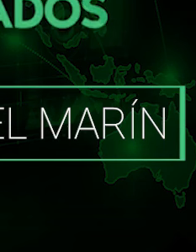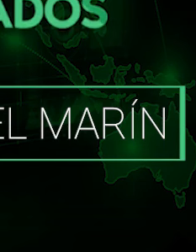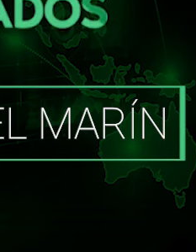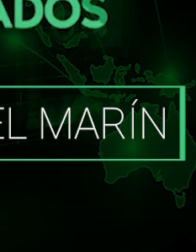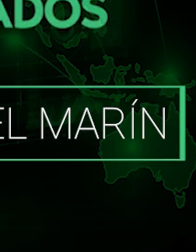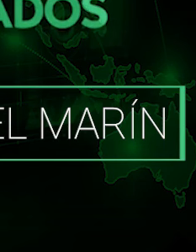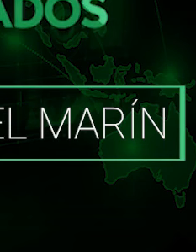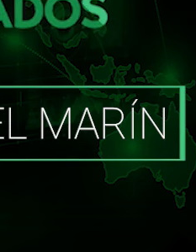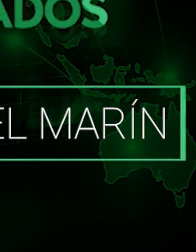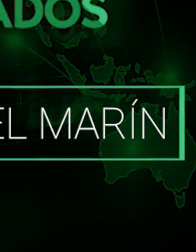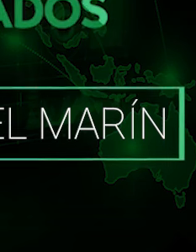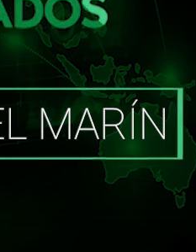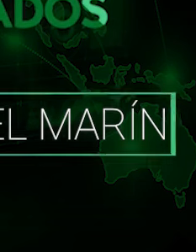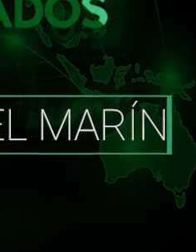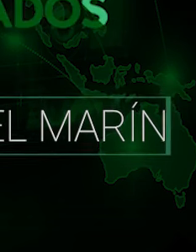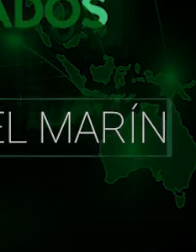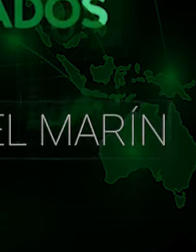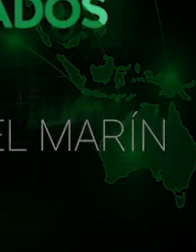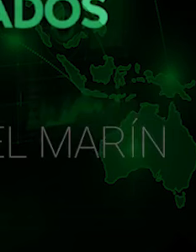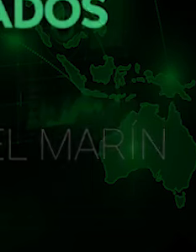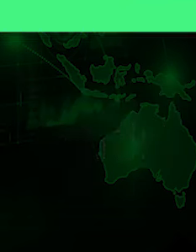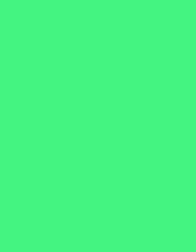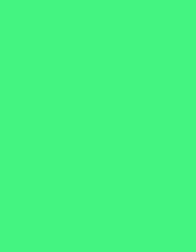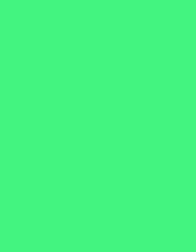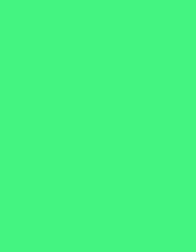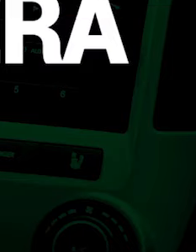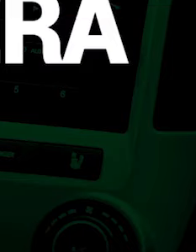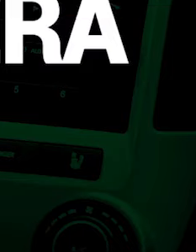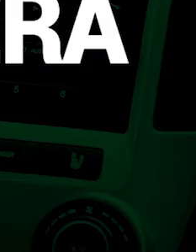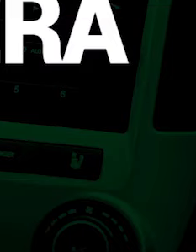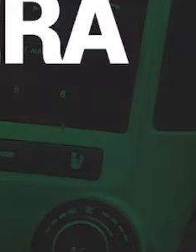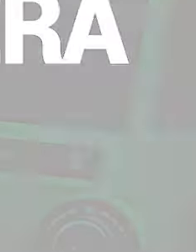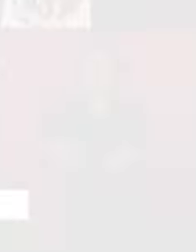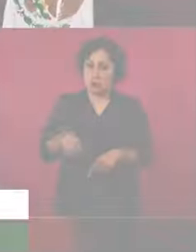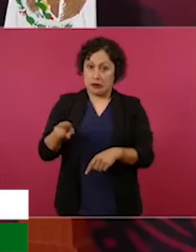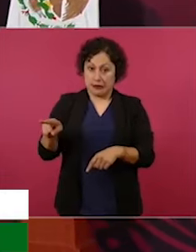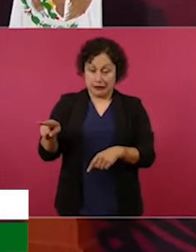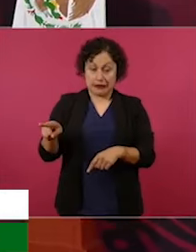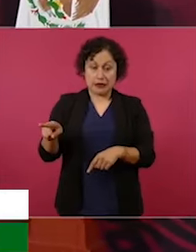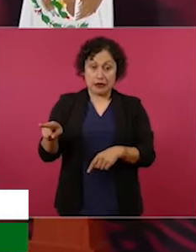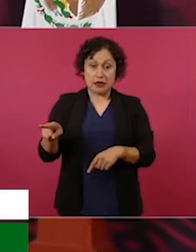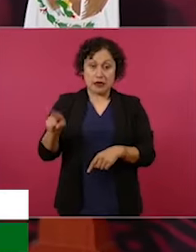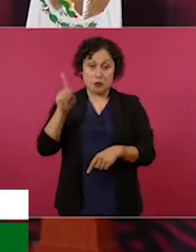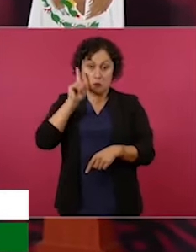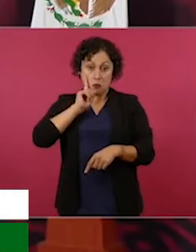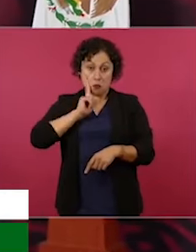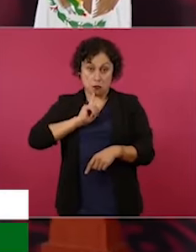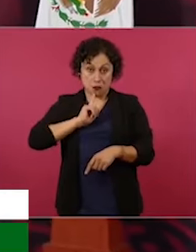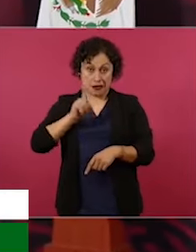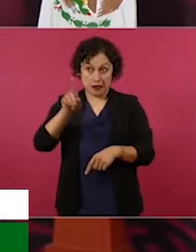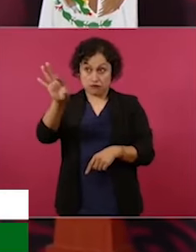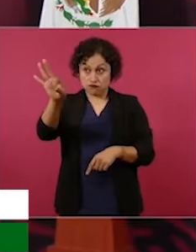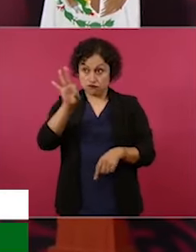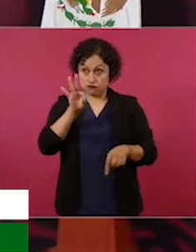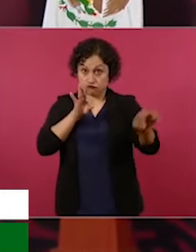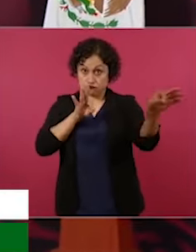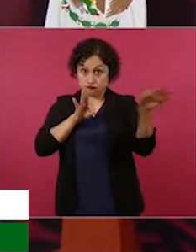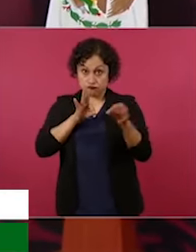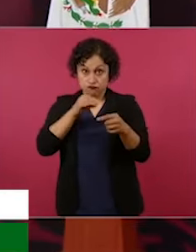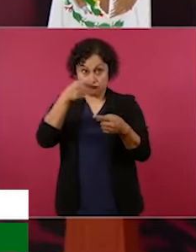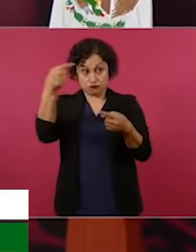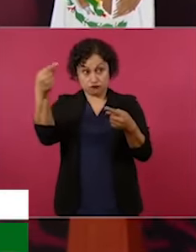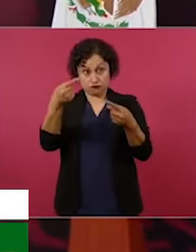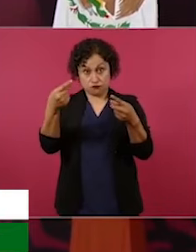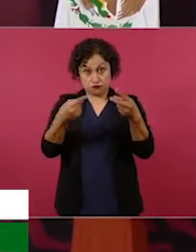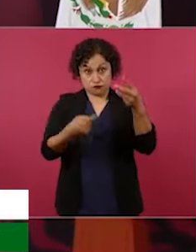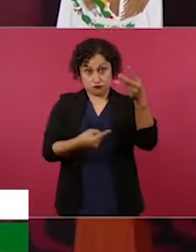Reyes. Quédese con nosotros, aquí están las noticias. La mañanera. En la conferencia de prensa de este viernes,